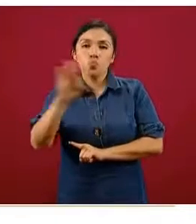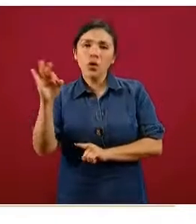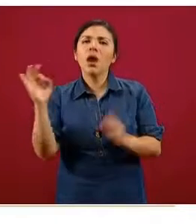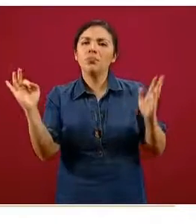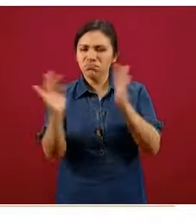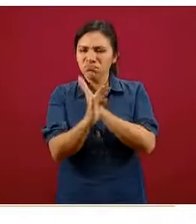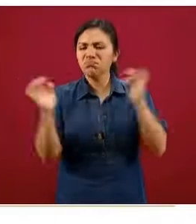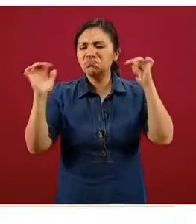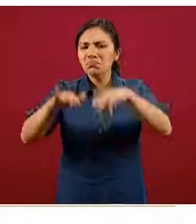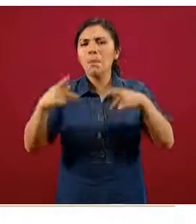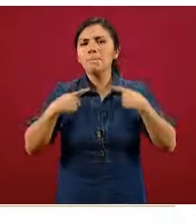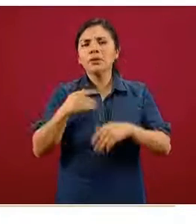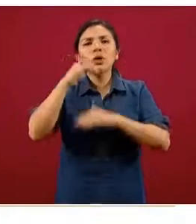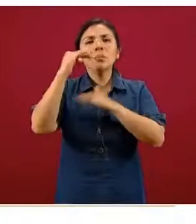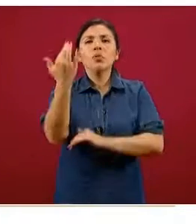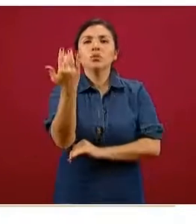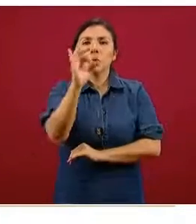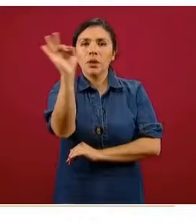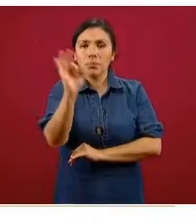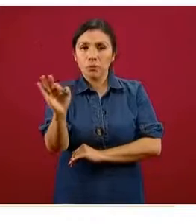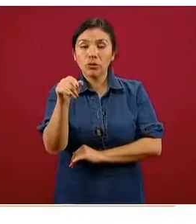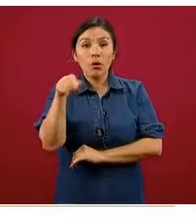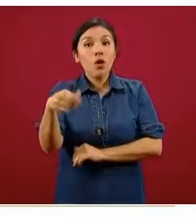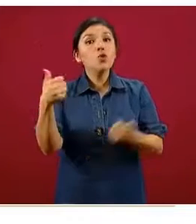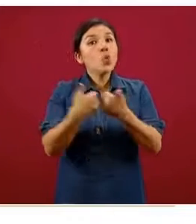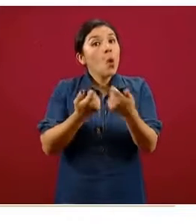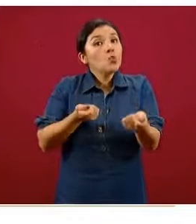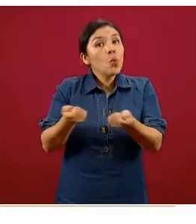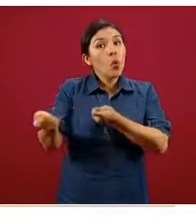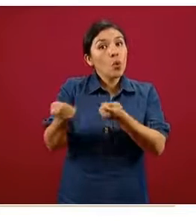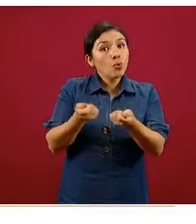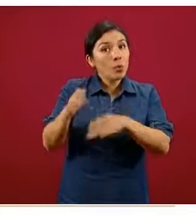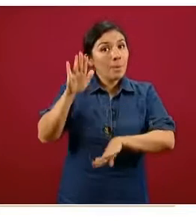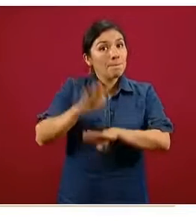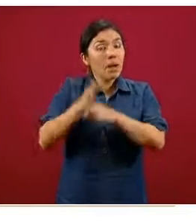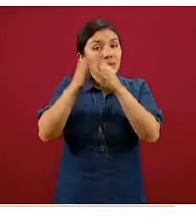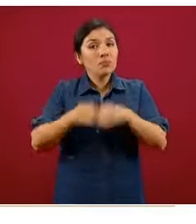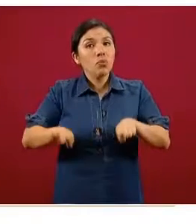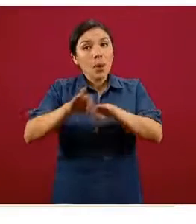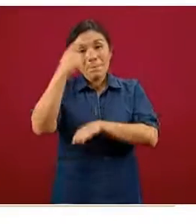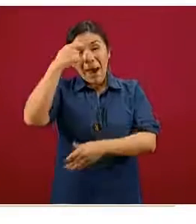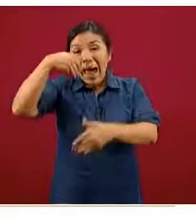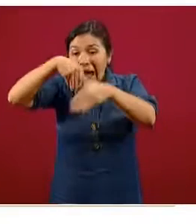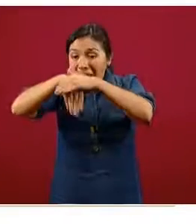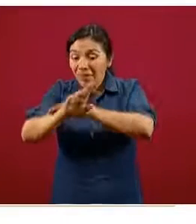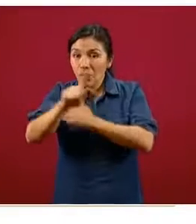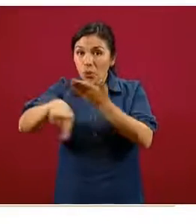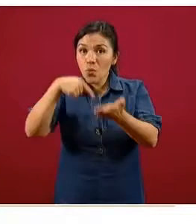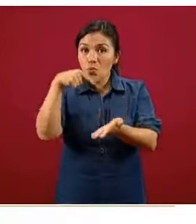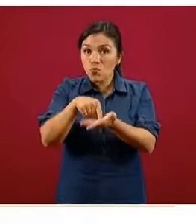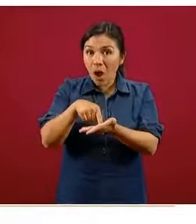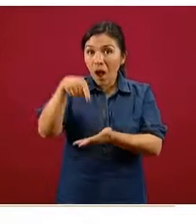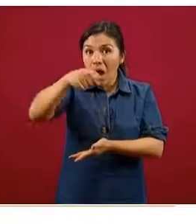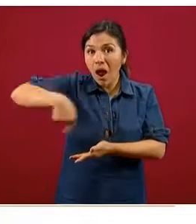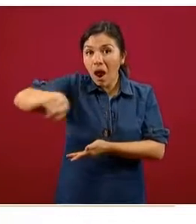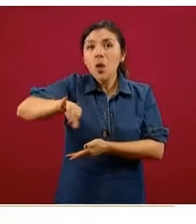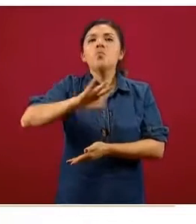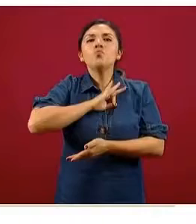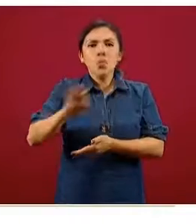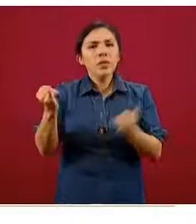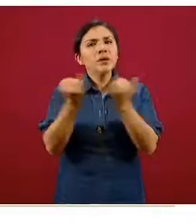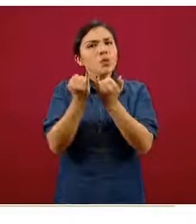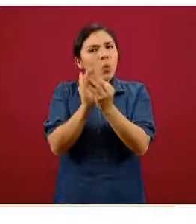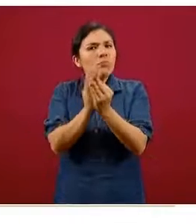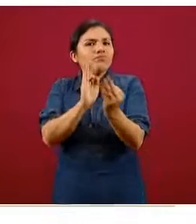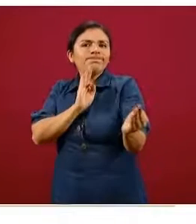un aforo de 50% y eso debe de estar controlado precisamente para que al interior de estos lugares se pueda